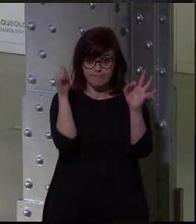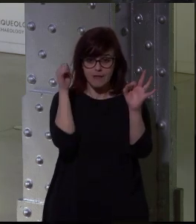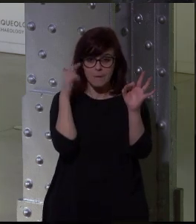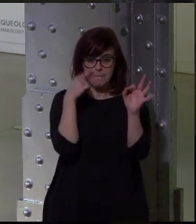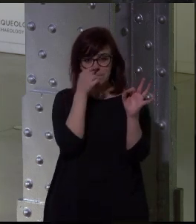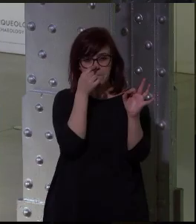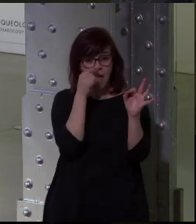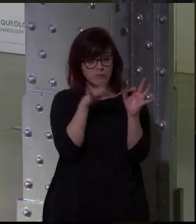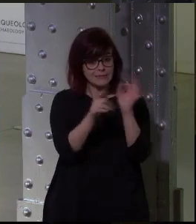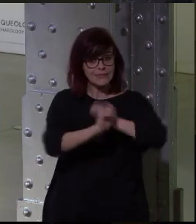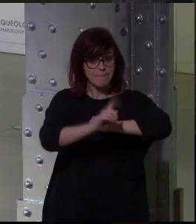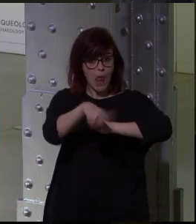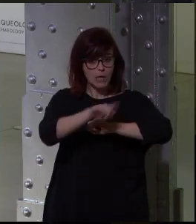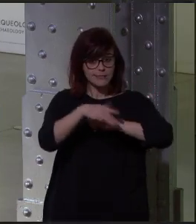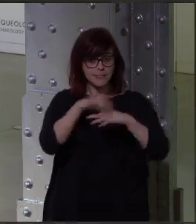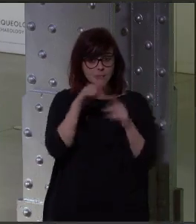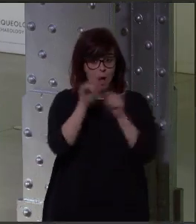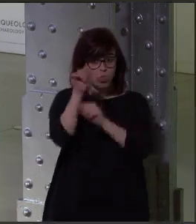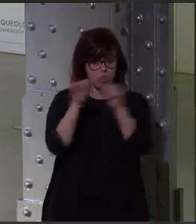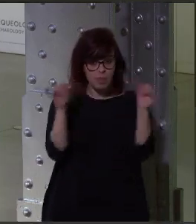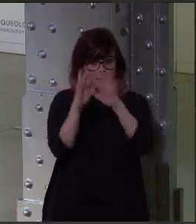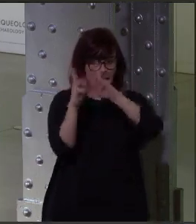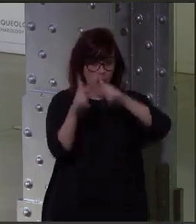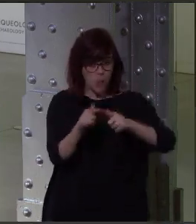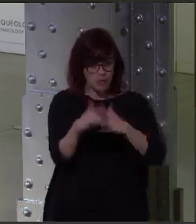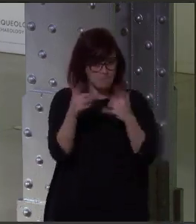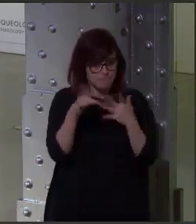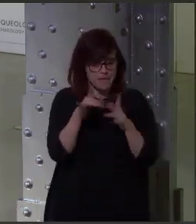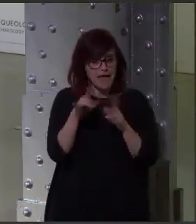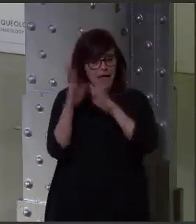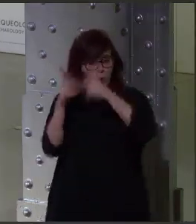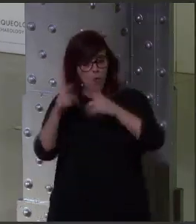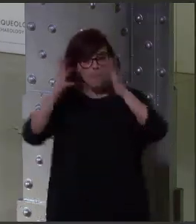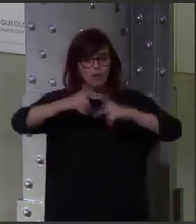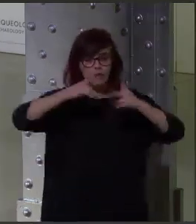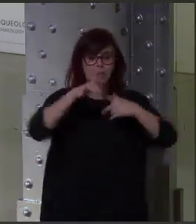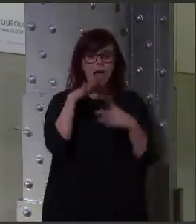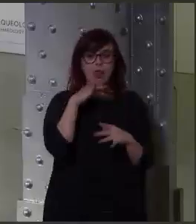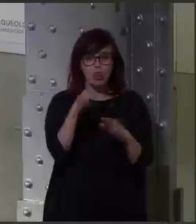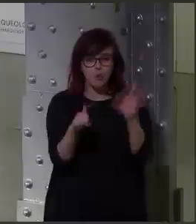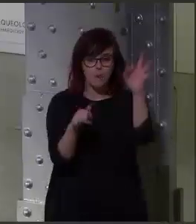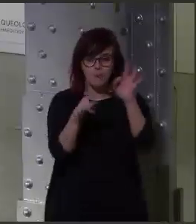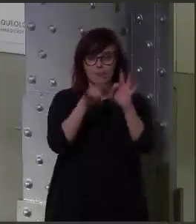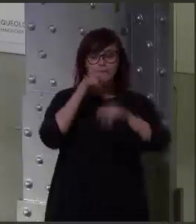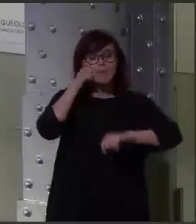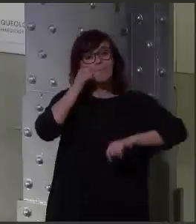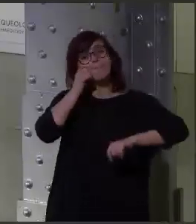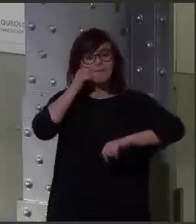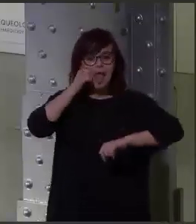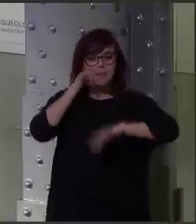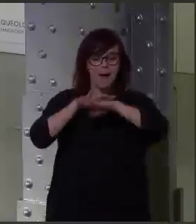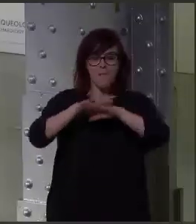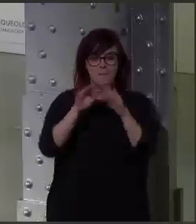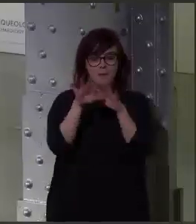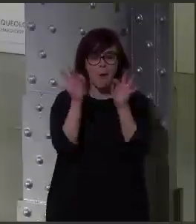Parece muy poca, no es una trampa, es un volumen, está matemáticamente calculado, y es porque ese azul es como la piel de una manzana, es